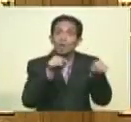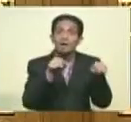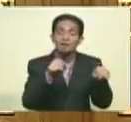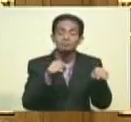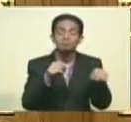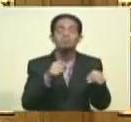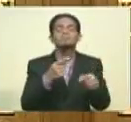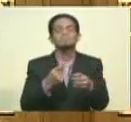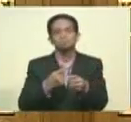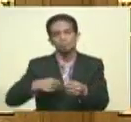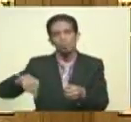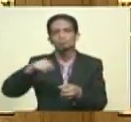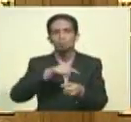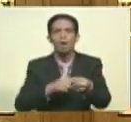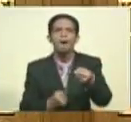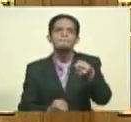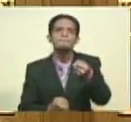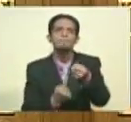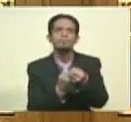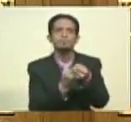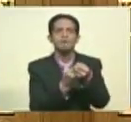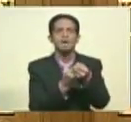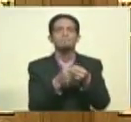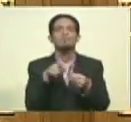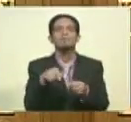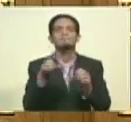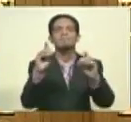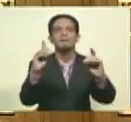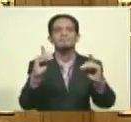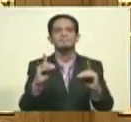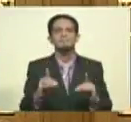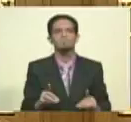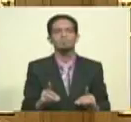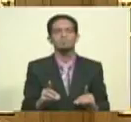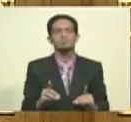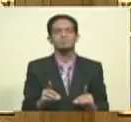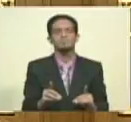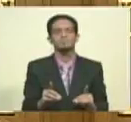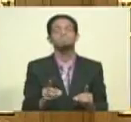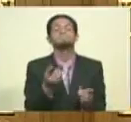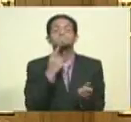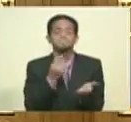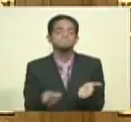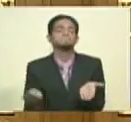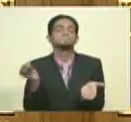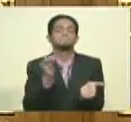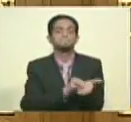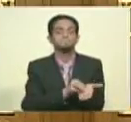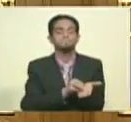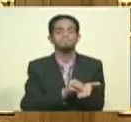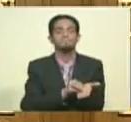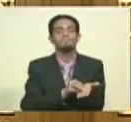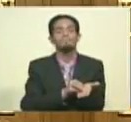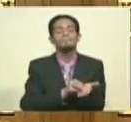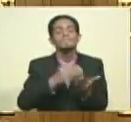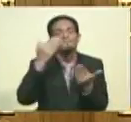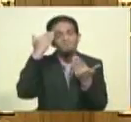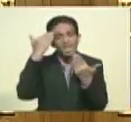estamos apoyando todas estas decisiones, y repito nuevamente, hay que felicitar y